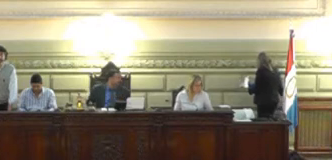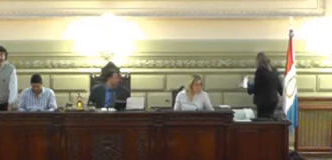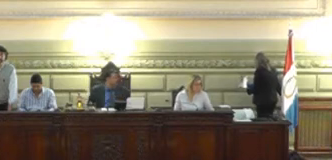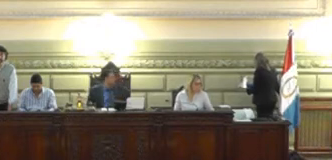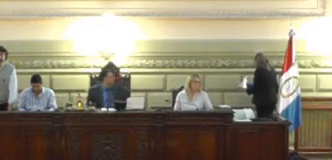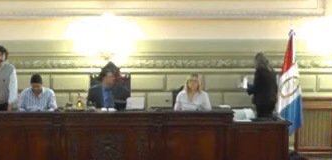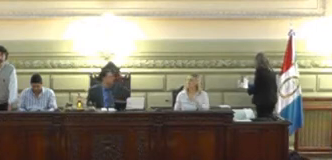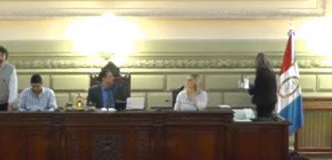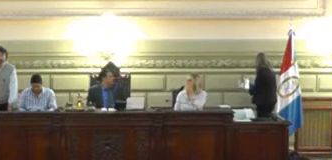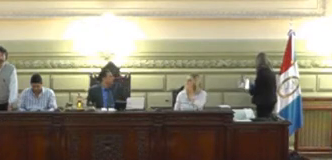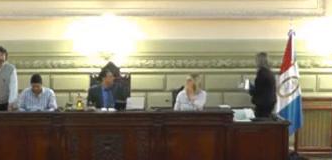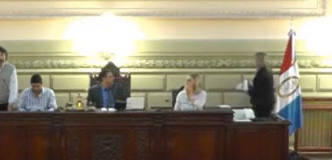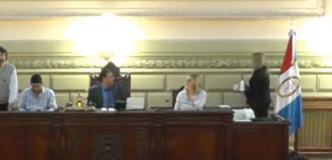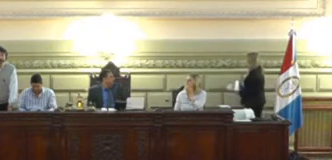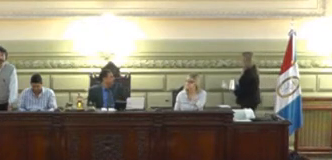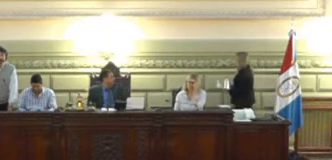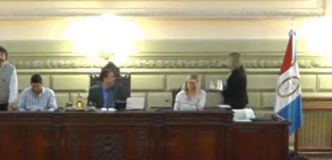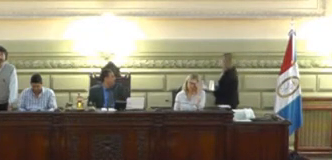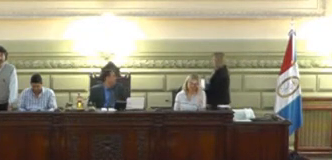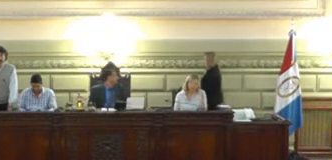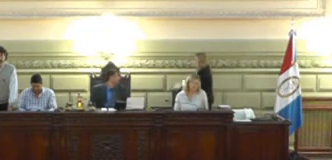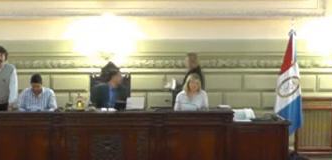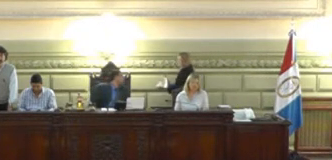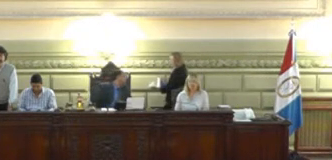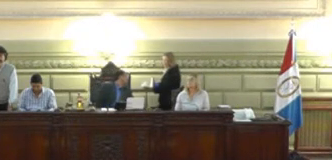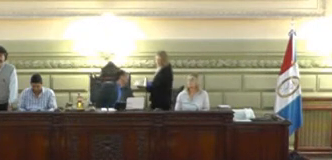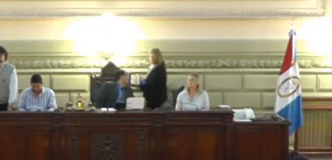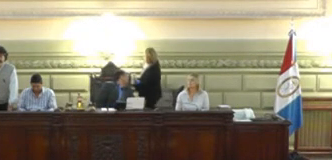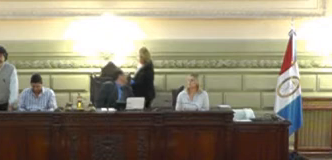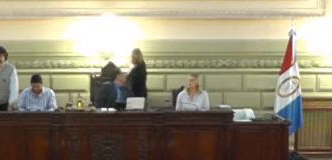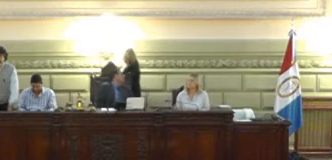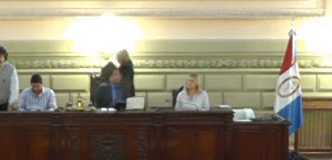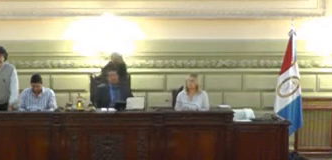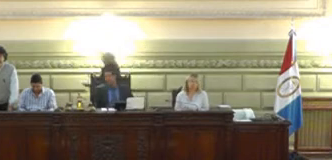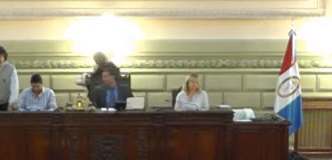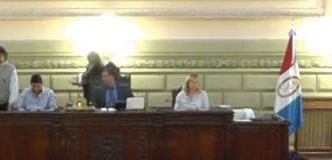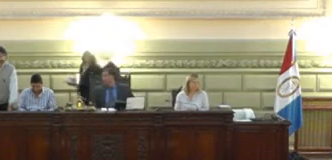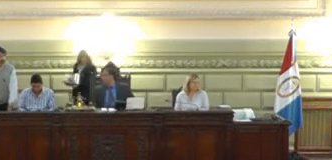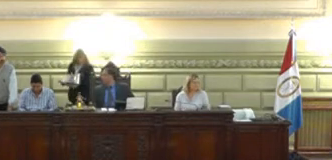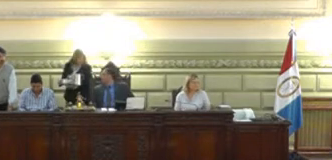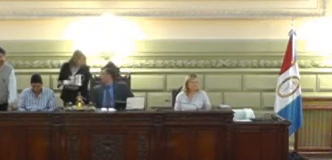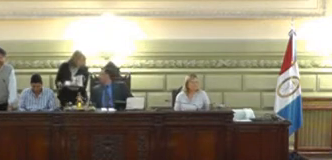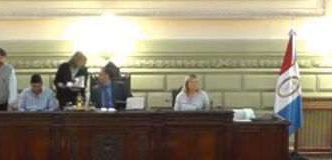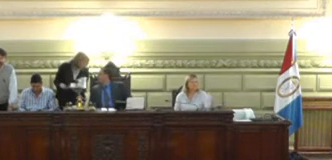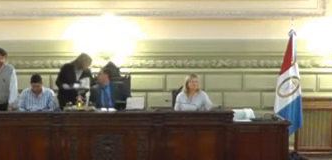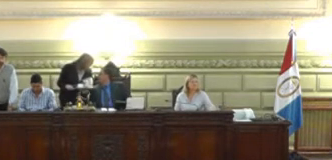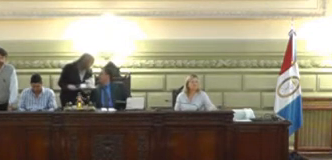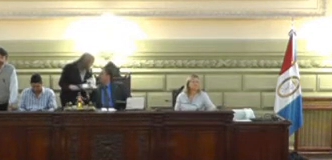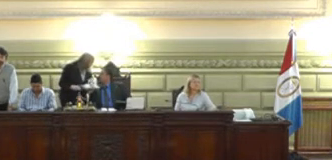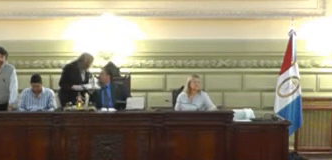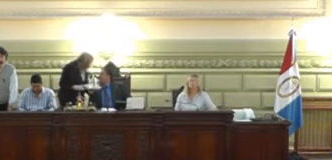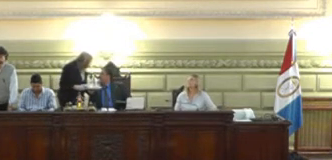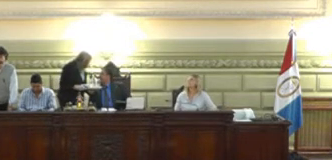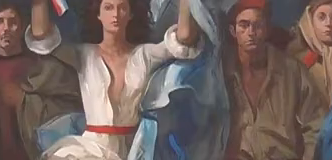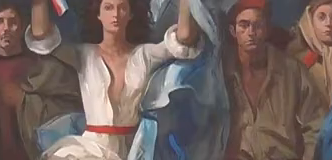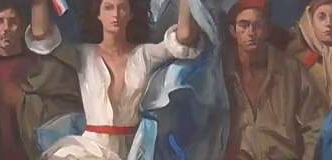Que lo hizo el maestro Guillermo Rux. Esta obra comenzó a presidir la Cámara de Diputados. Esta obra que se denomina La Constitución